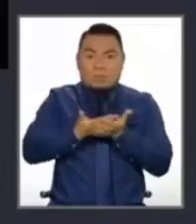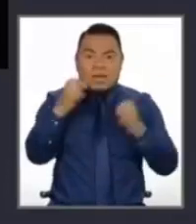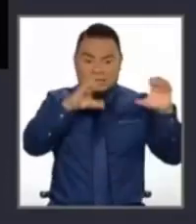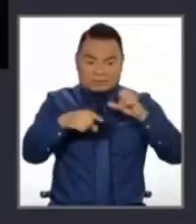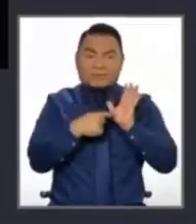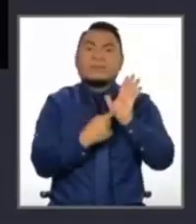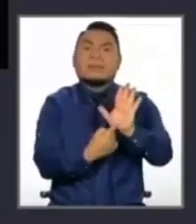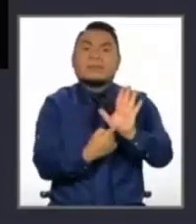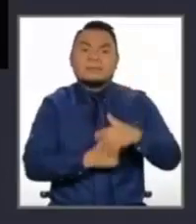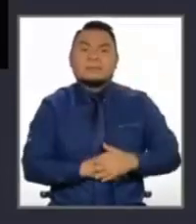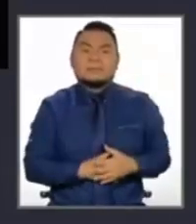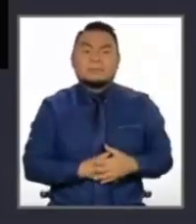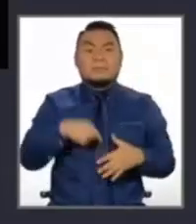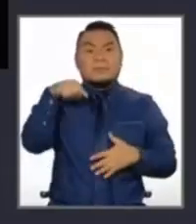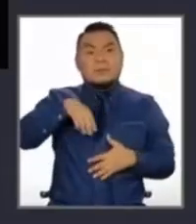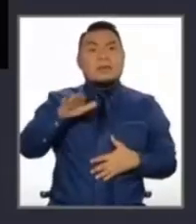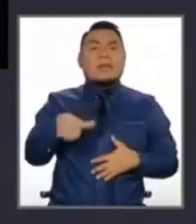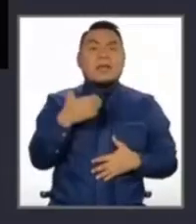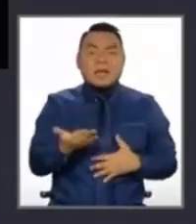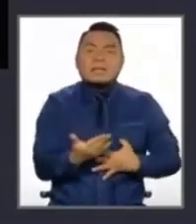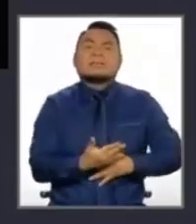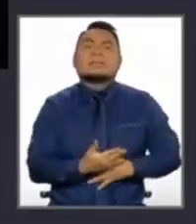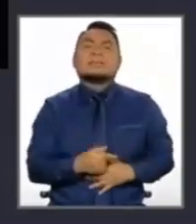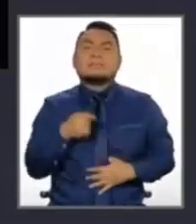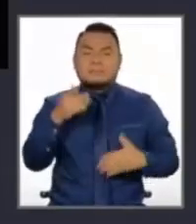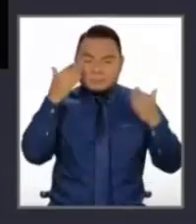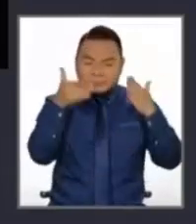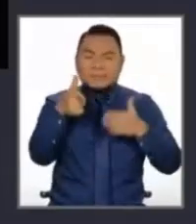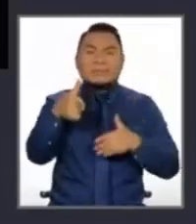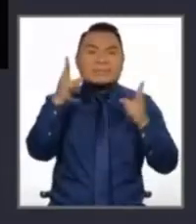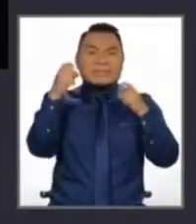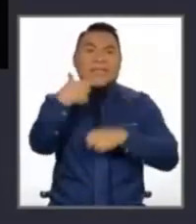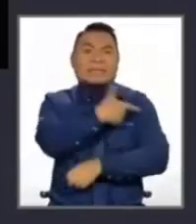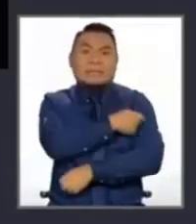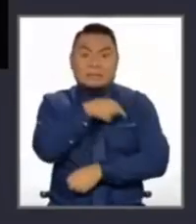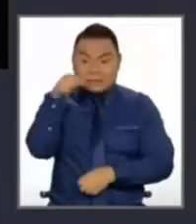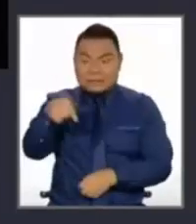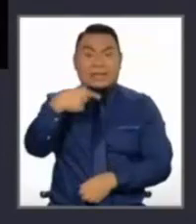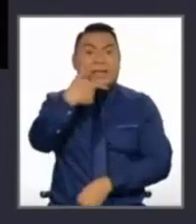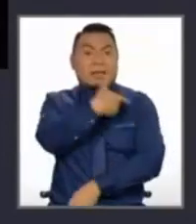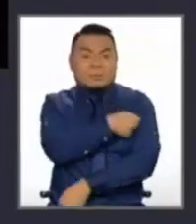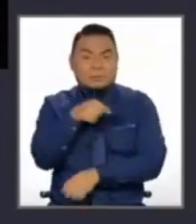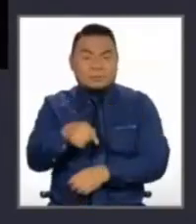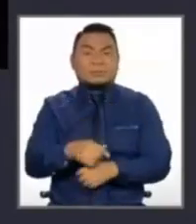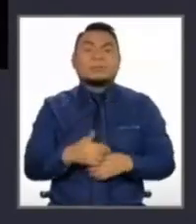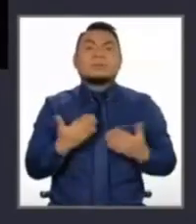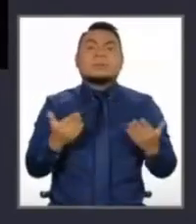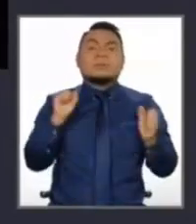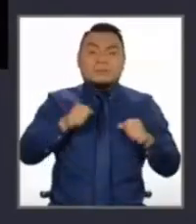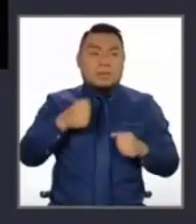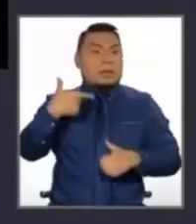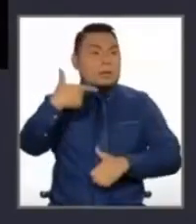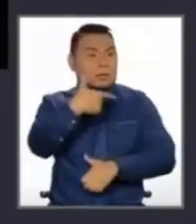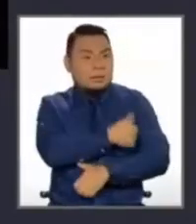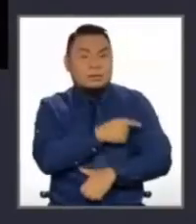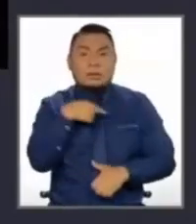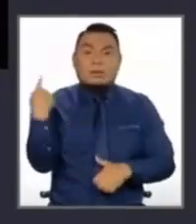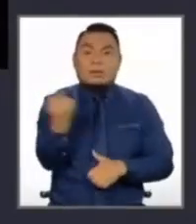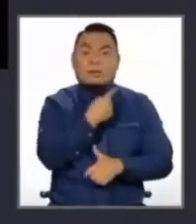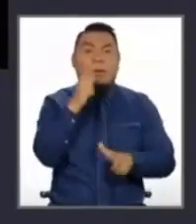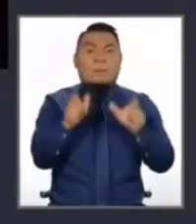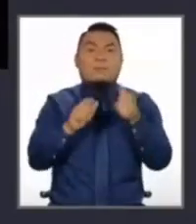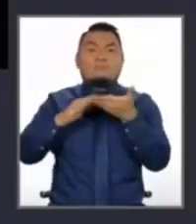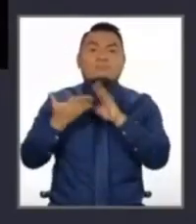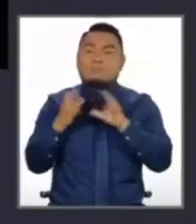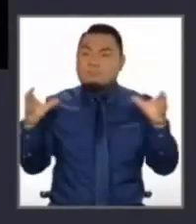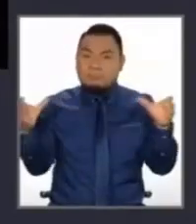también digamos que aquí hay un elemento central en el tema de la vacuna. La vacuna, si la llegamos a aplicar al conjunto de